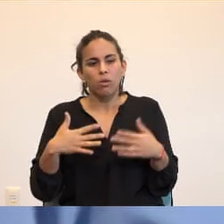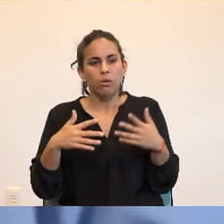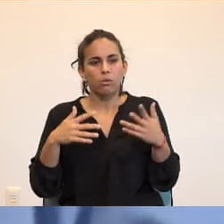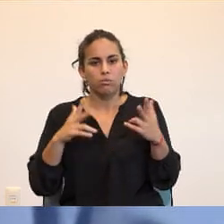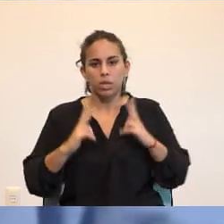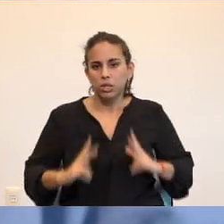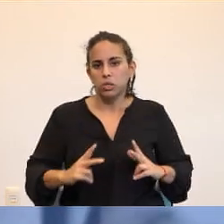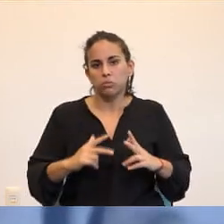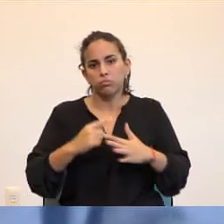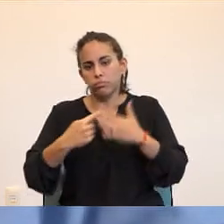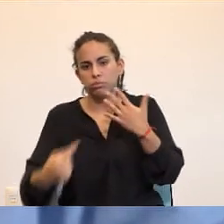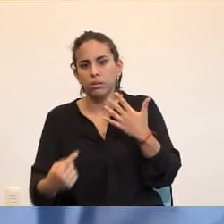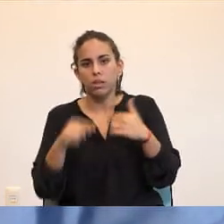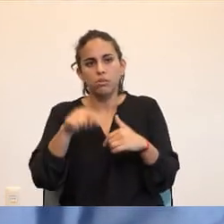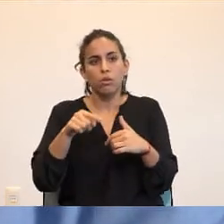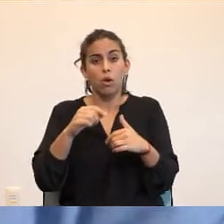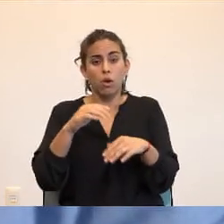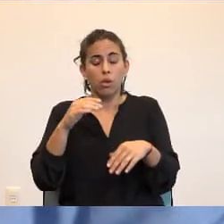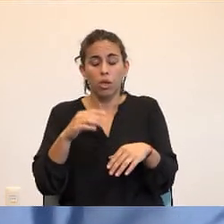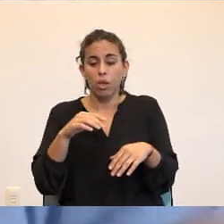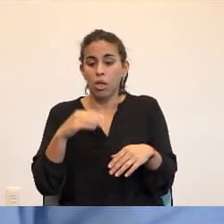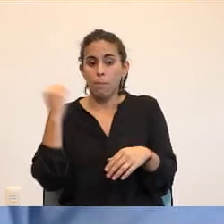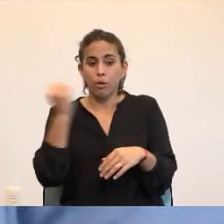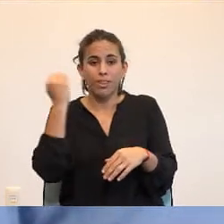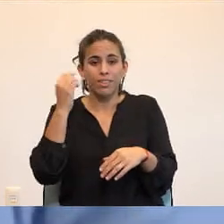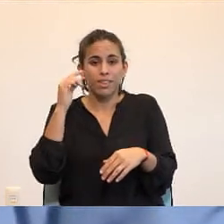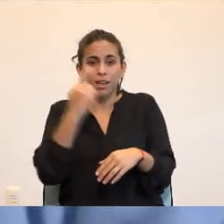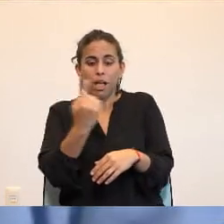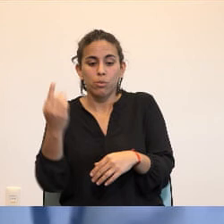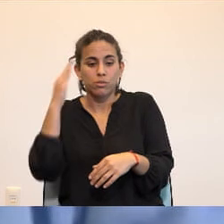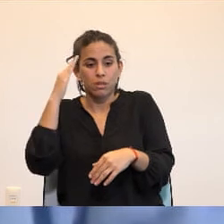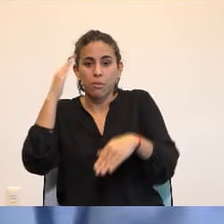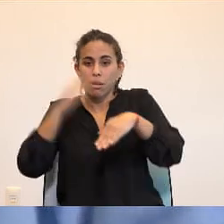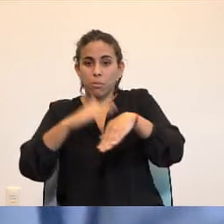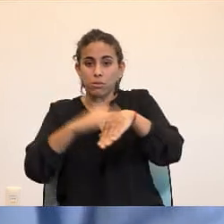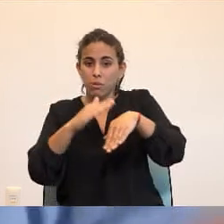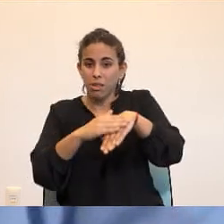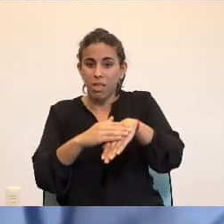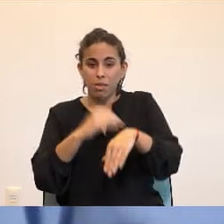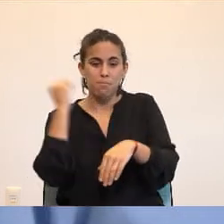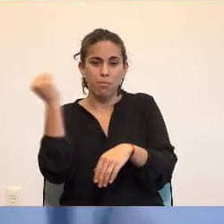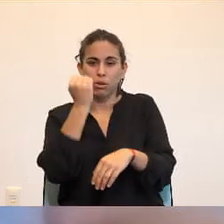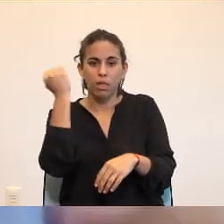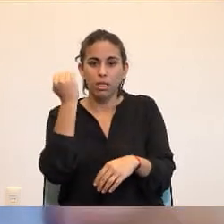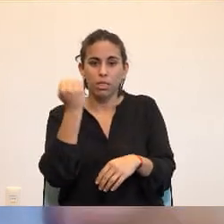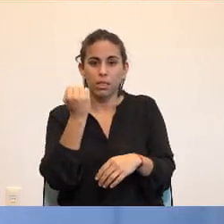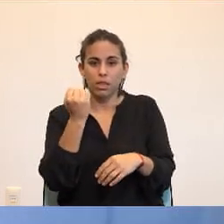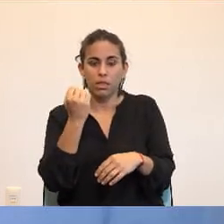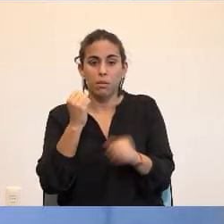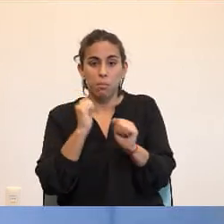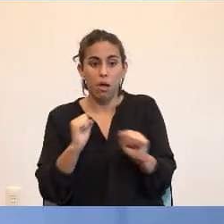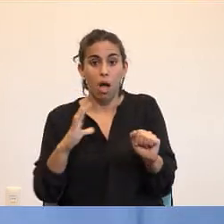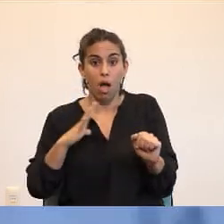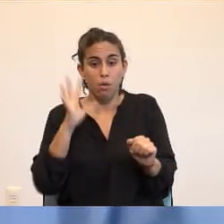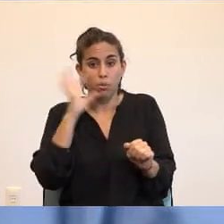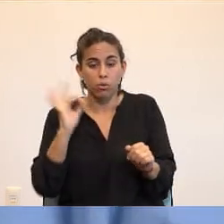significa ser autor y la responsabilidad que conlleva, pues a lo mejor dejaremos de compartir ciertos contenidos, dejaremos de viralizar